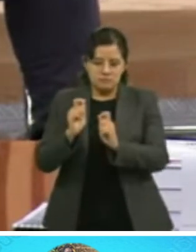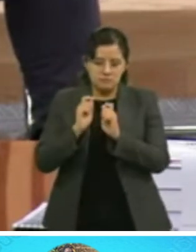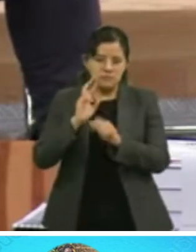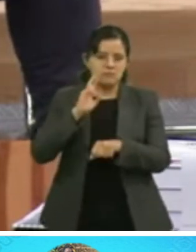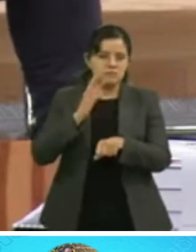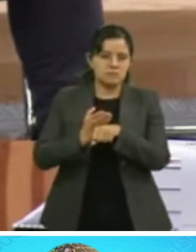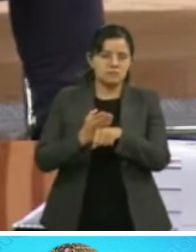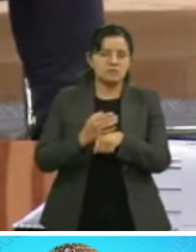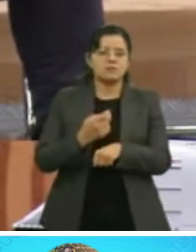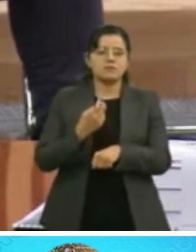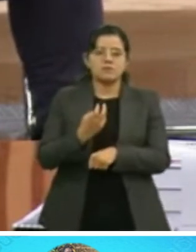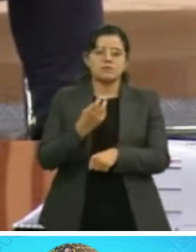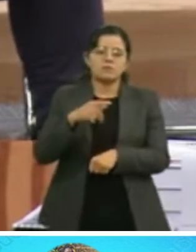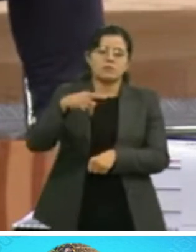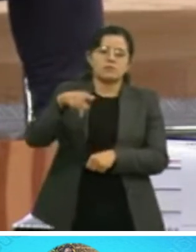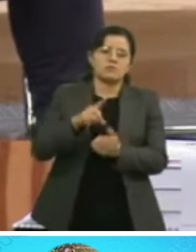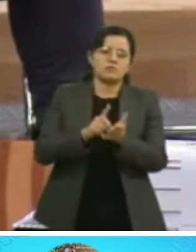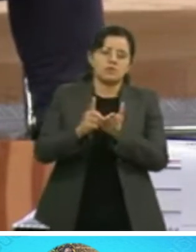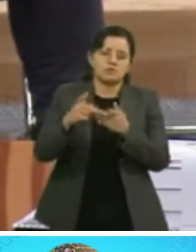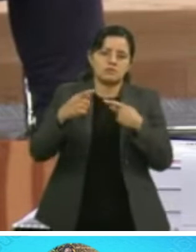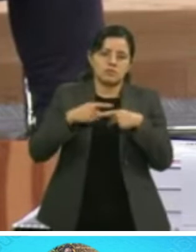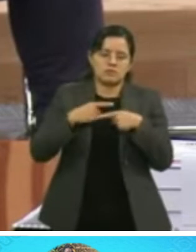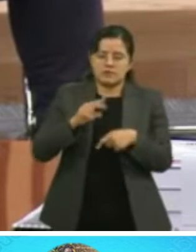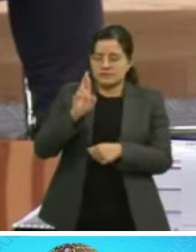promueven y garantizan derechos ciudadanos,